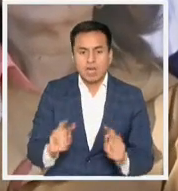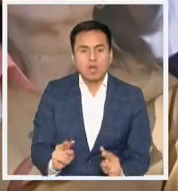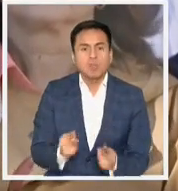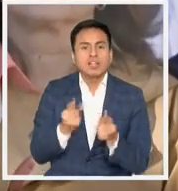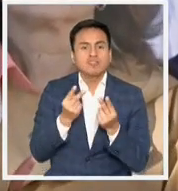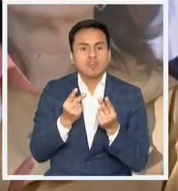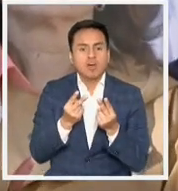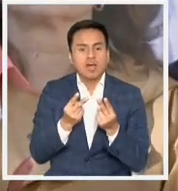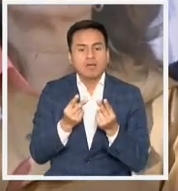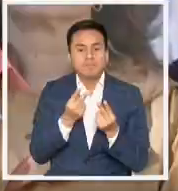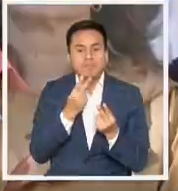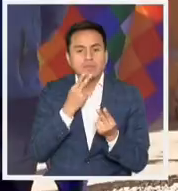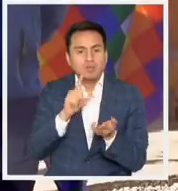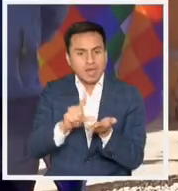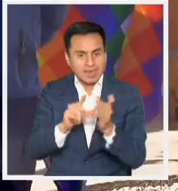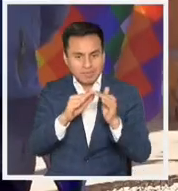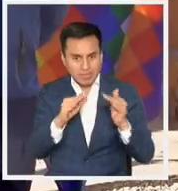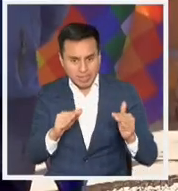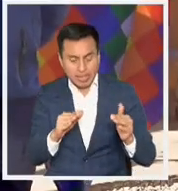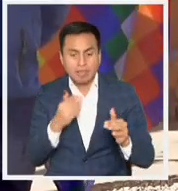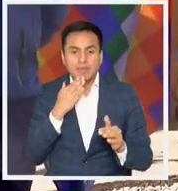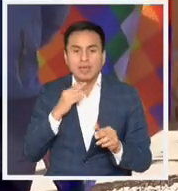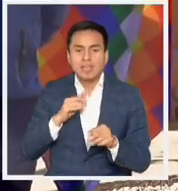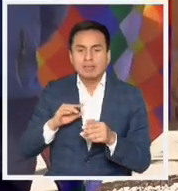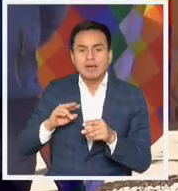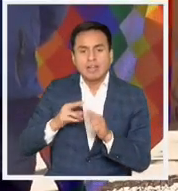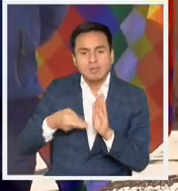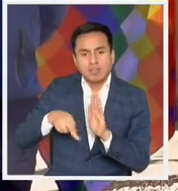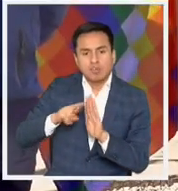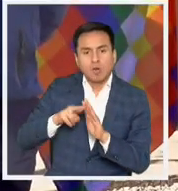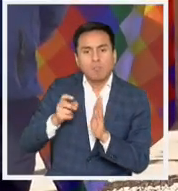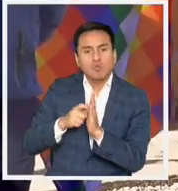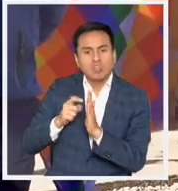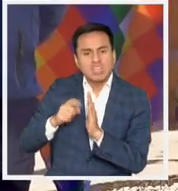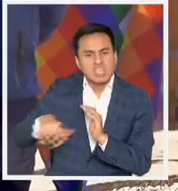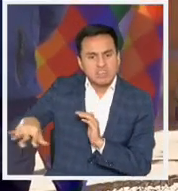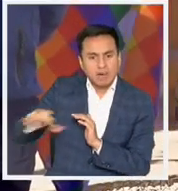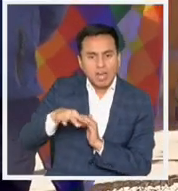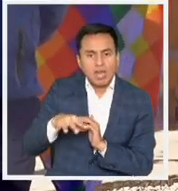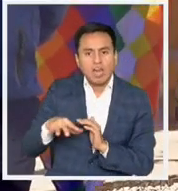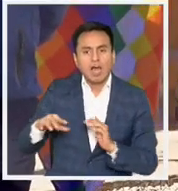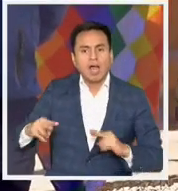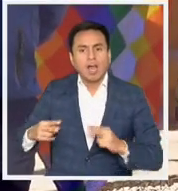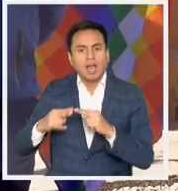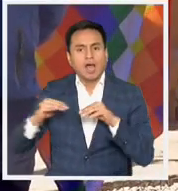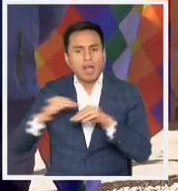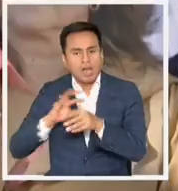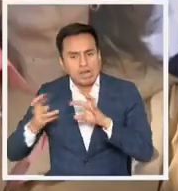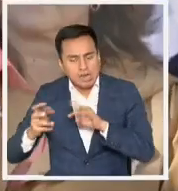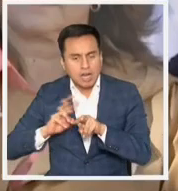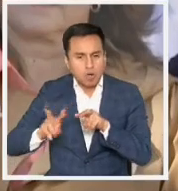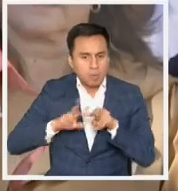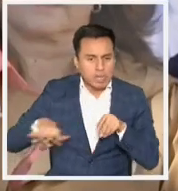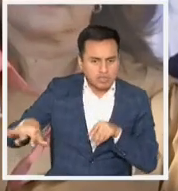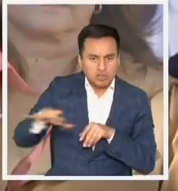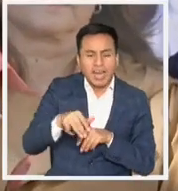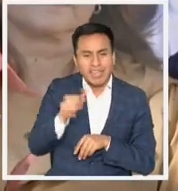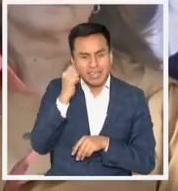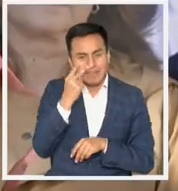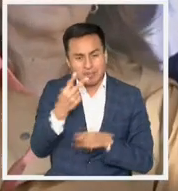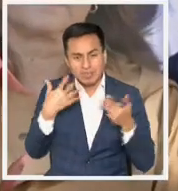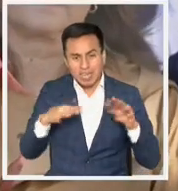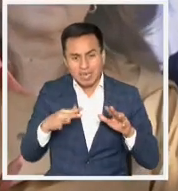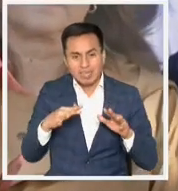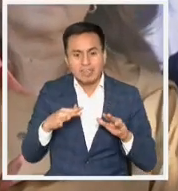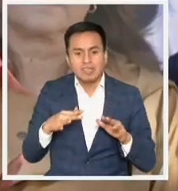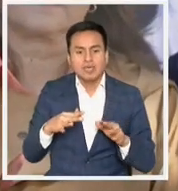Recuperación de la habitabilidad de las viviendas, rehabilitación productiva, recuperación de infraestructura. Ayer, no sé si pudieron verlo, pero